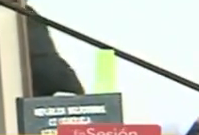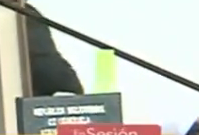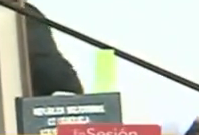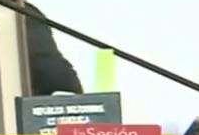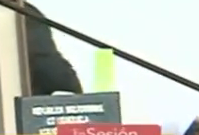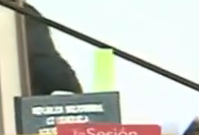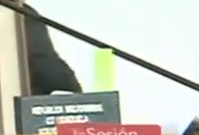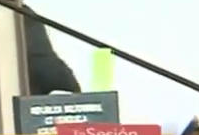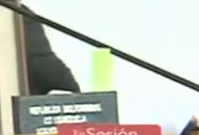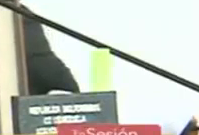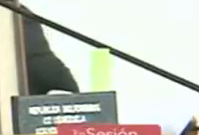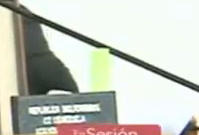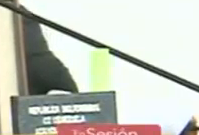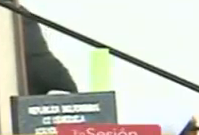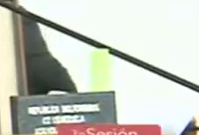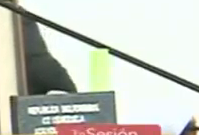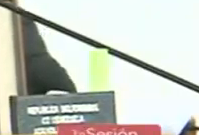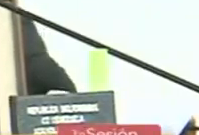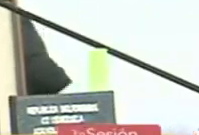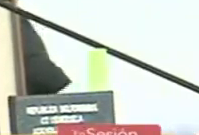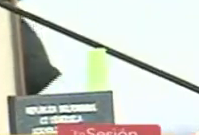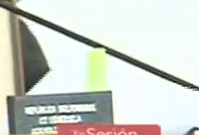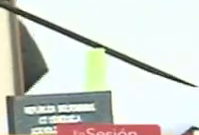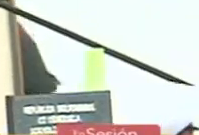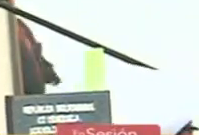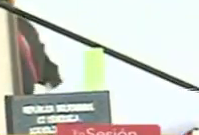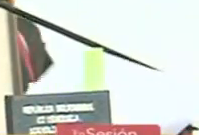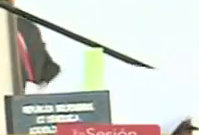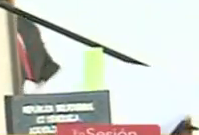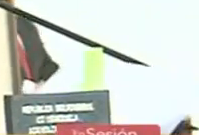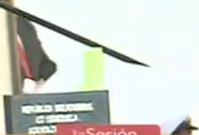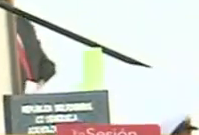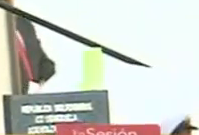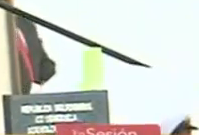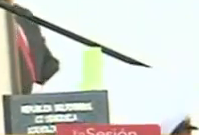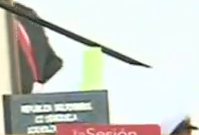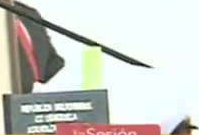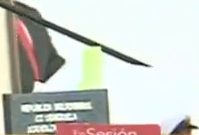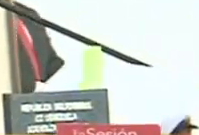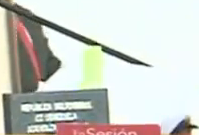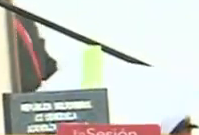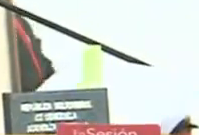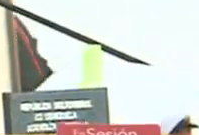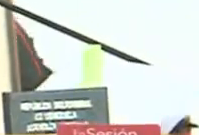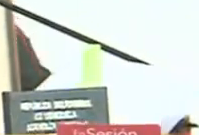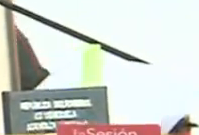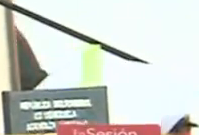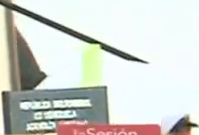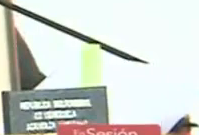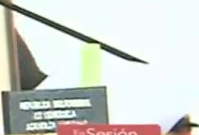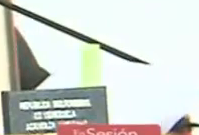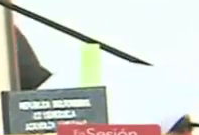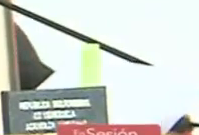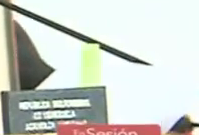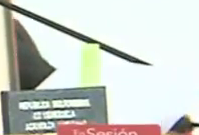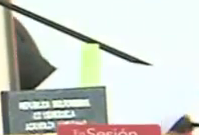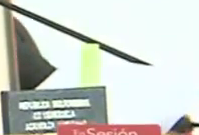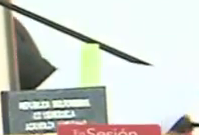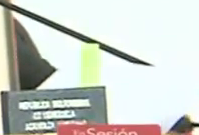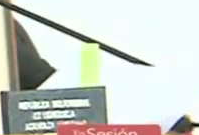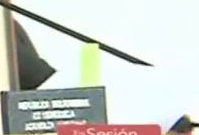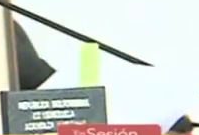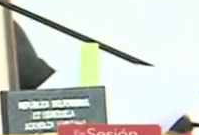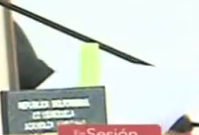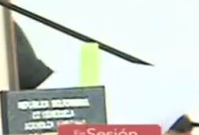Sesión ordinaria de fecha jueves 4 de agosto de 2022. Previo anuncio de Secretaría de la existencia del